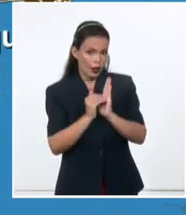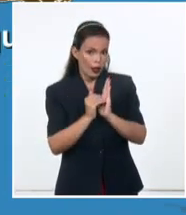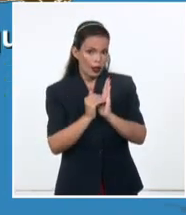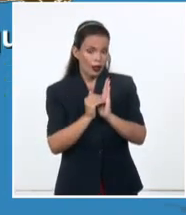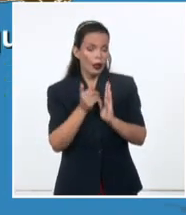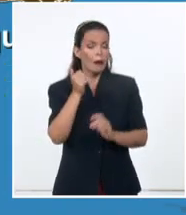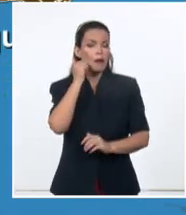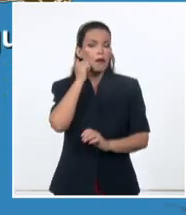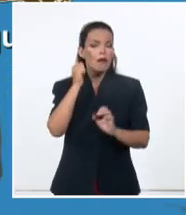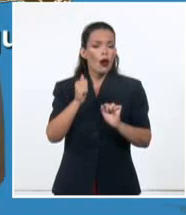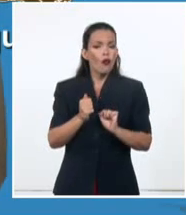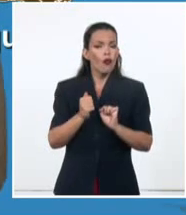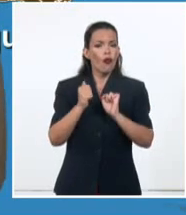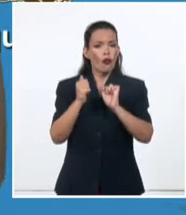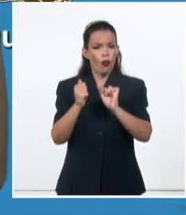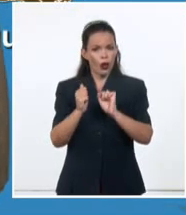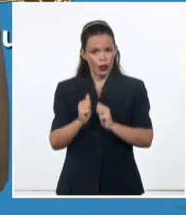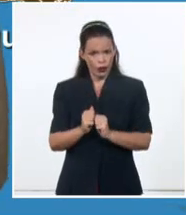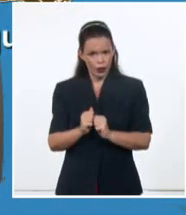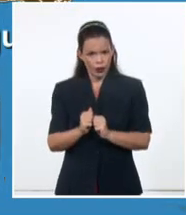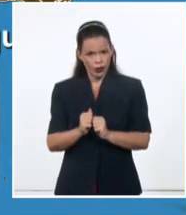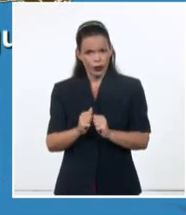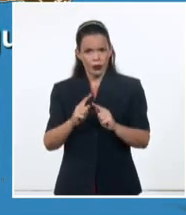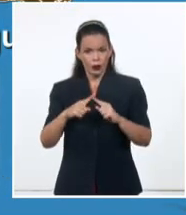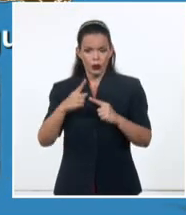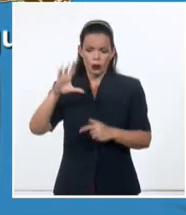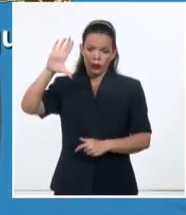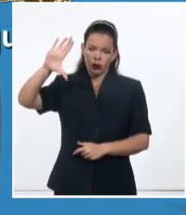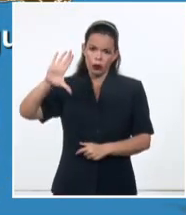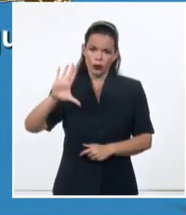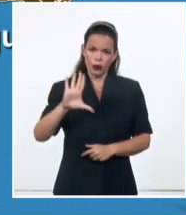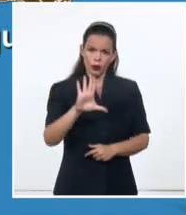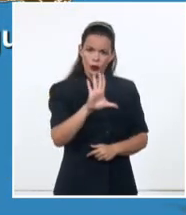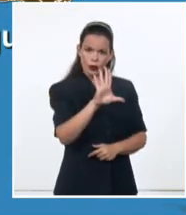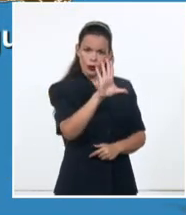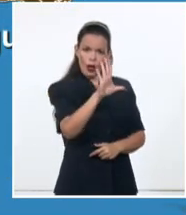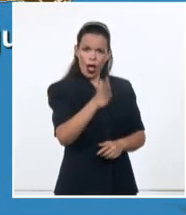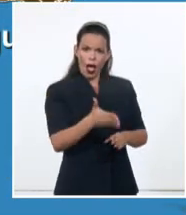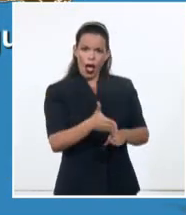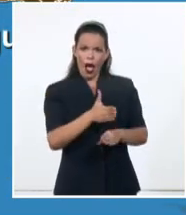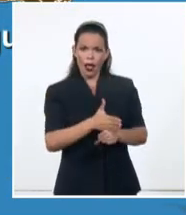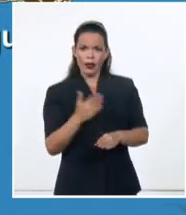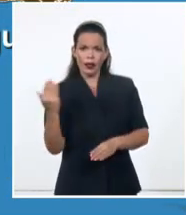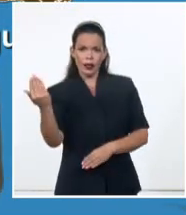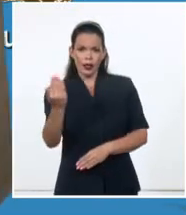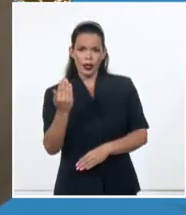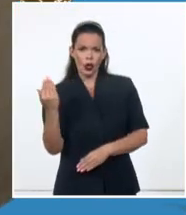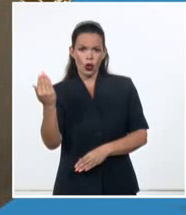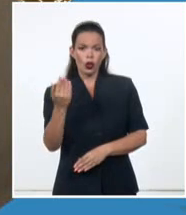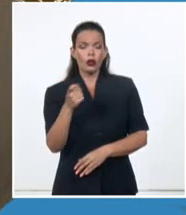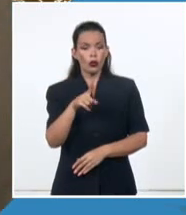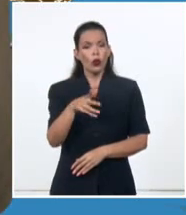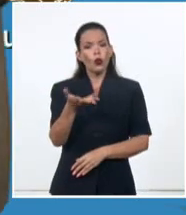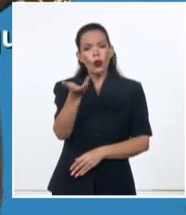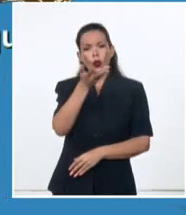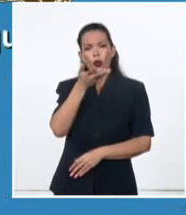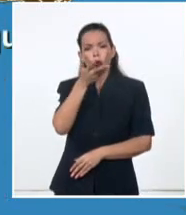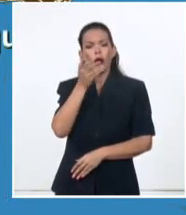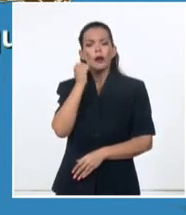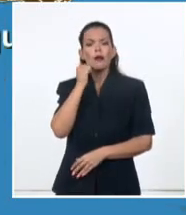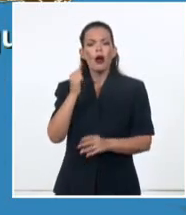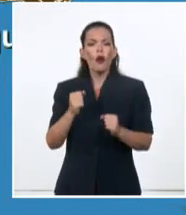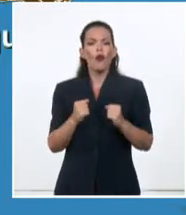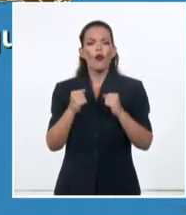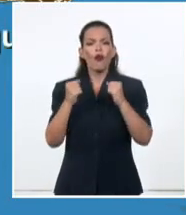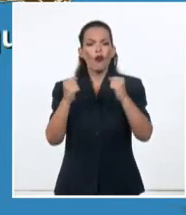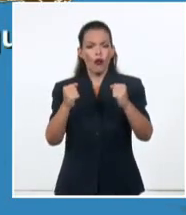nordeste. Tenemos el desborde de un anticiclón sobre el occidente, el centro del país. Deben soplar del nordeste en zonas de la costa norte de todo el archipiélago